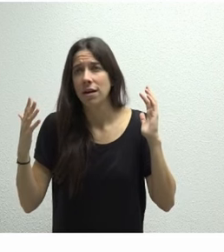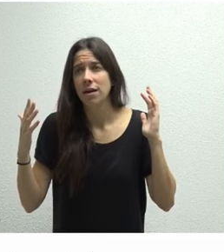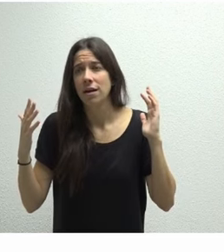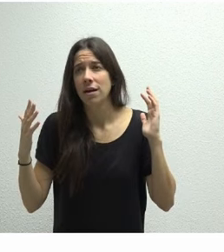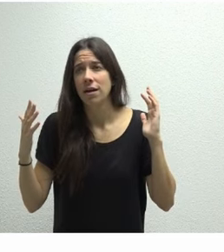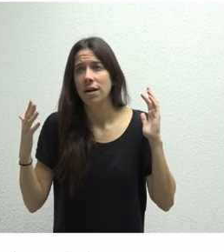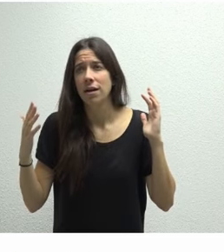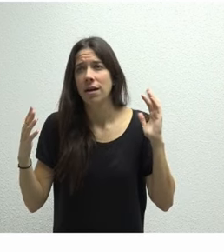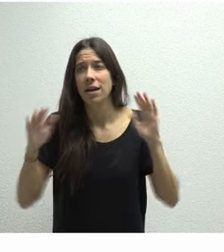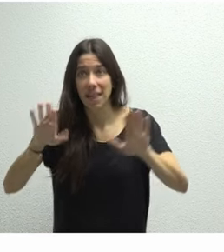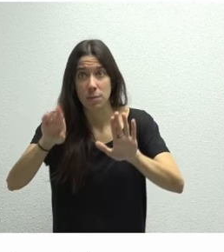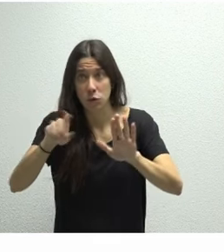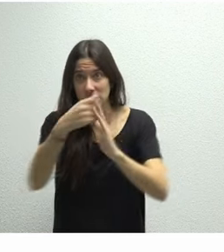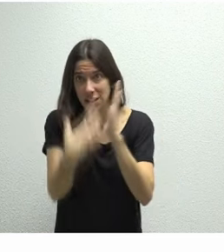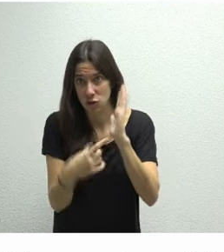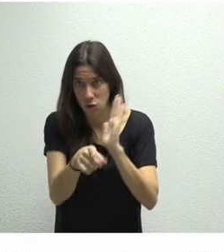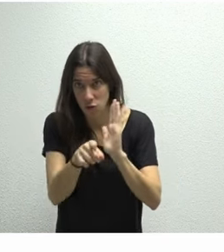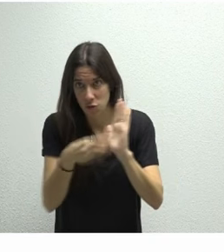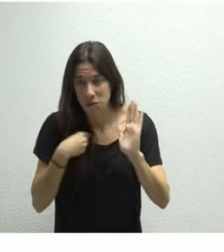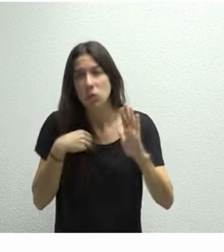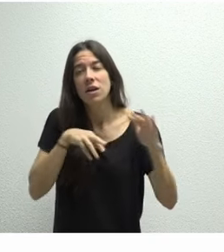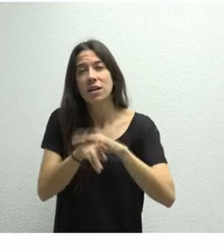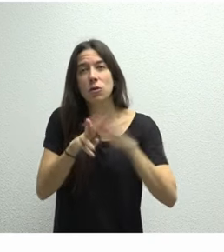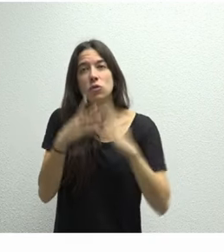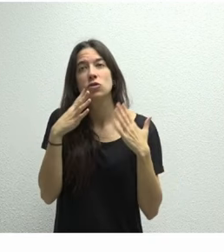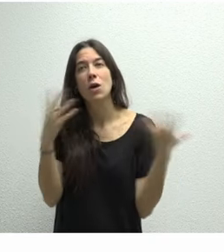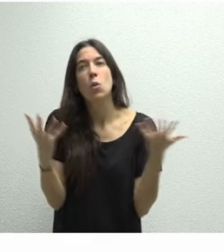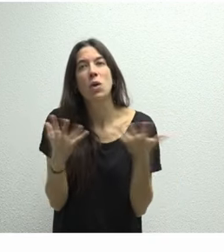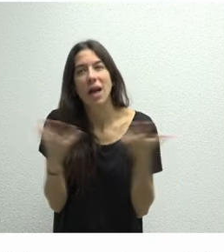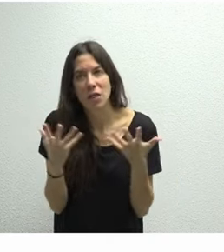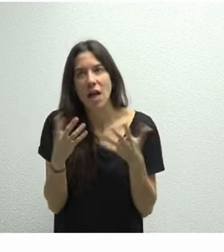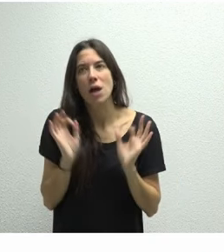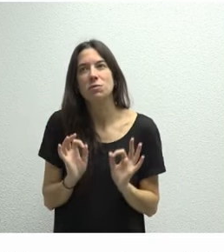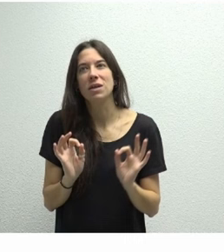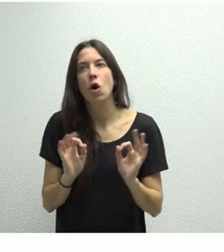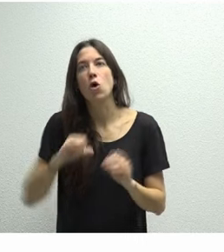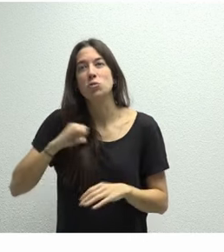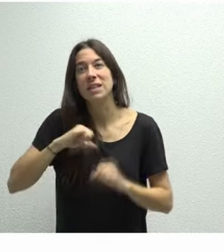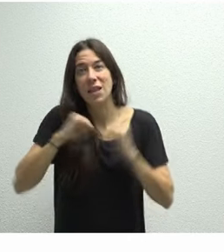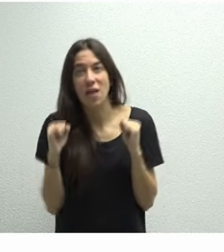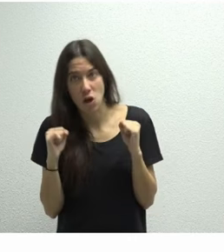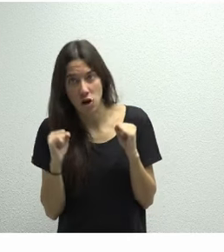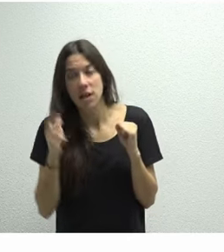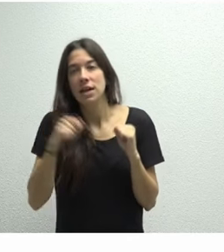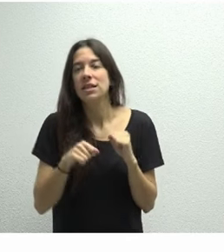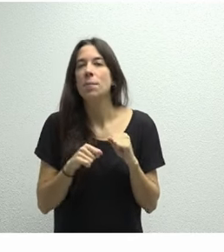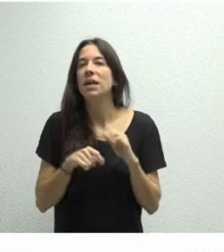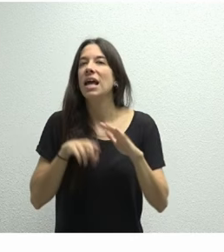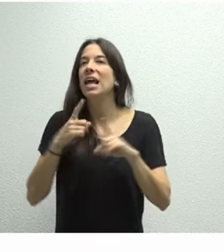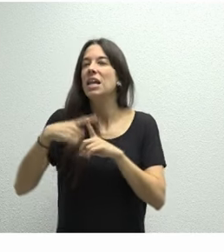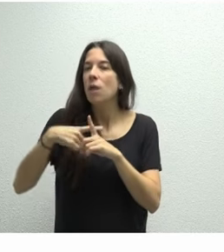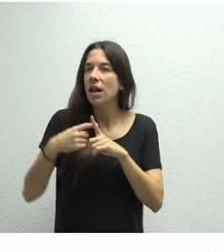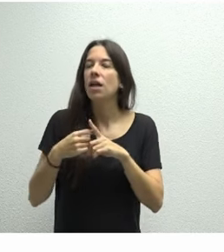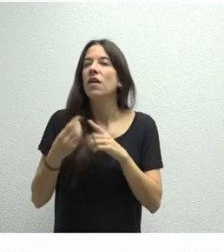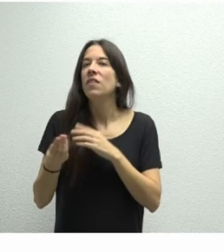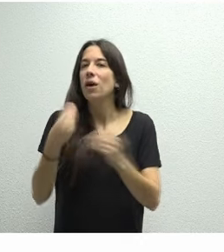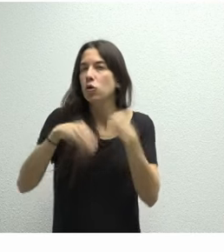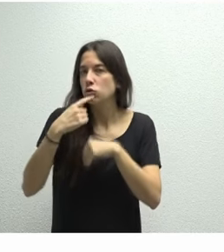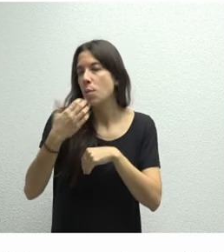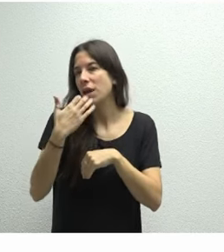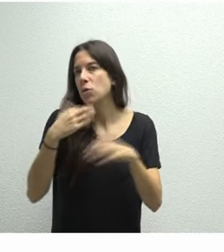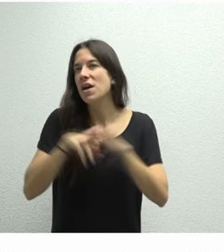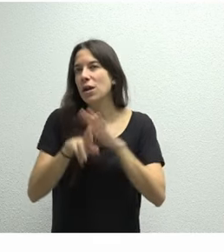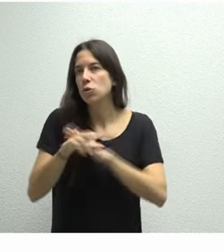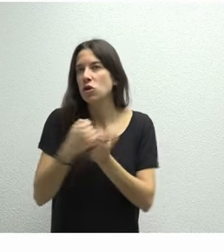mul queremos en esos no recursos de urgencias o especialización y elevado consumo de recursos sobre todo fármacos riesgo rogic